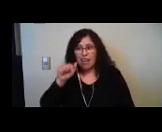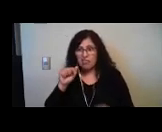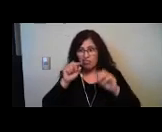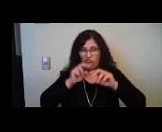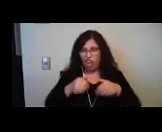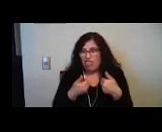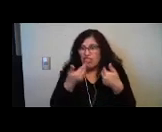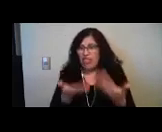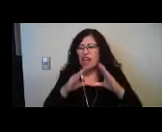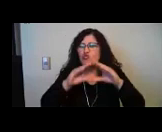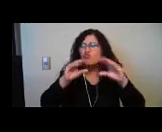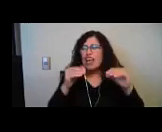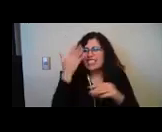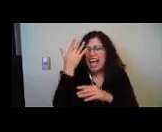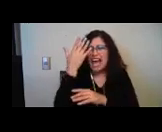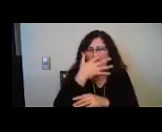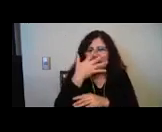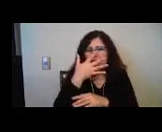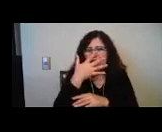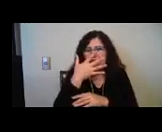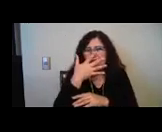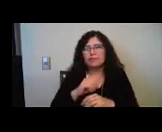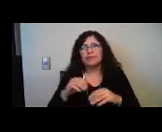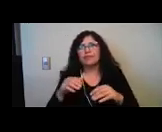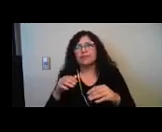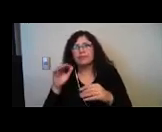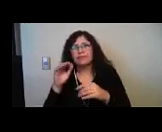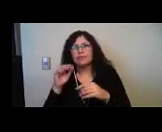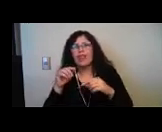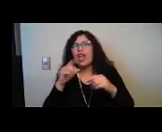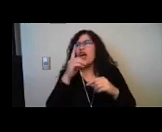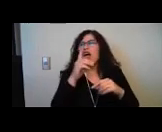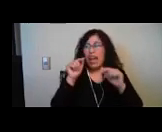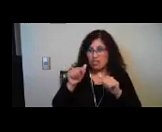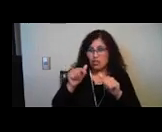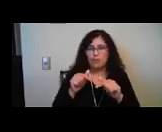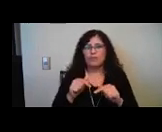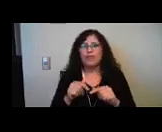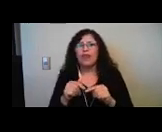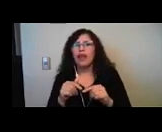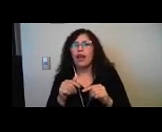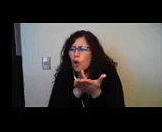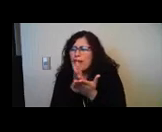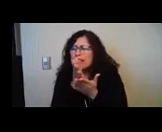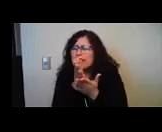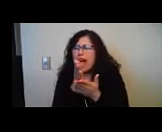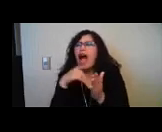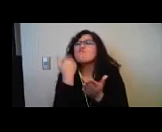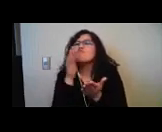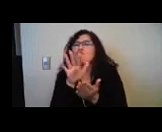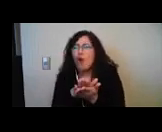núcleo que se llama sustancia negra, o sea, perdón, las células dopaminérgicas que producen dopamina en la sustancia negra comienzan a morirse